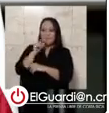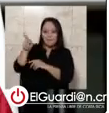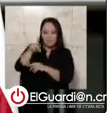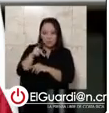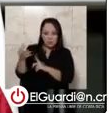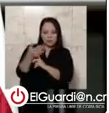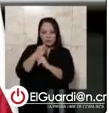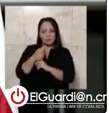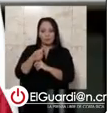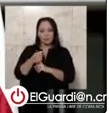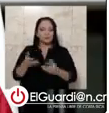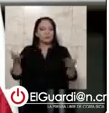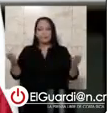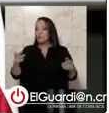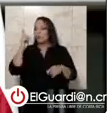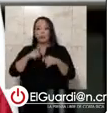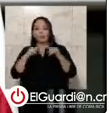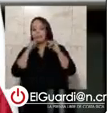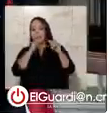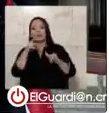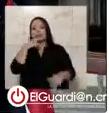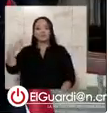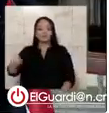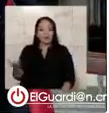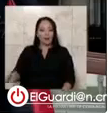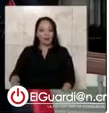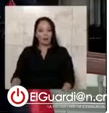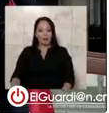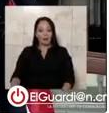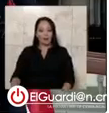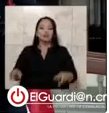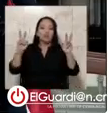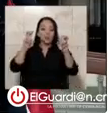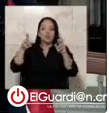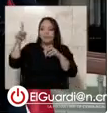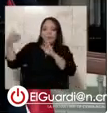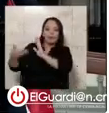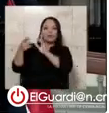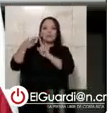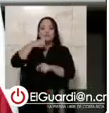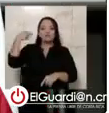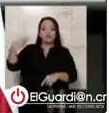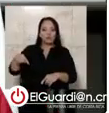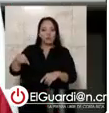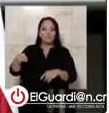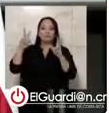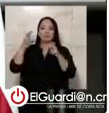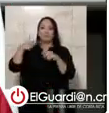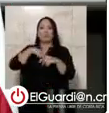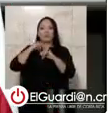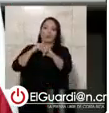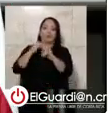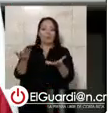podríamos demandarlos a nivel penal en Rusia, de donde se supone que nos atacaron, porque Rusia no se